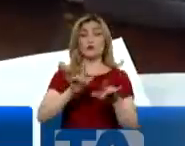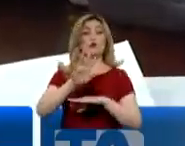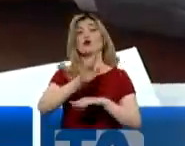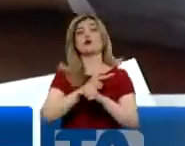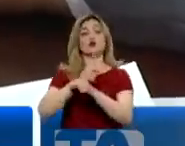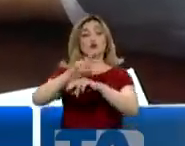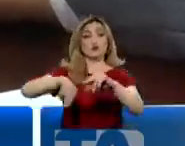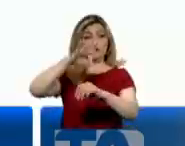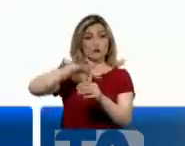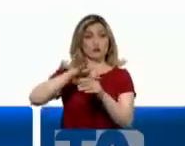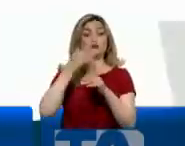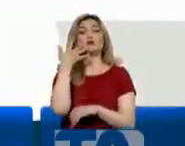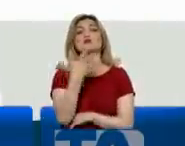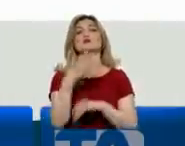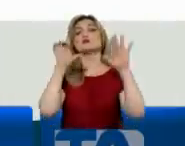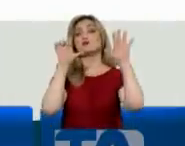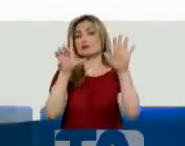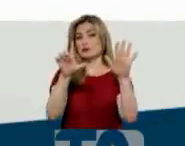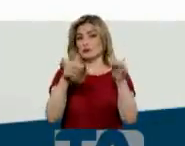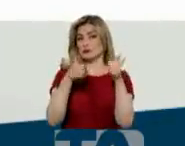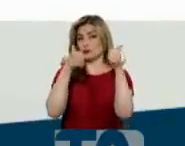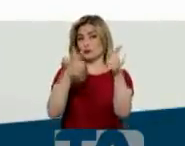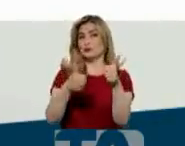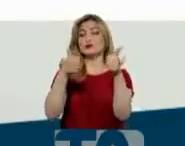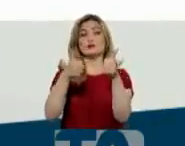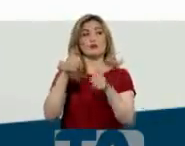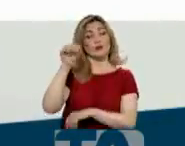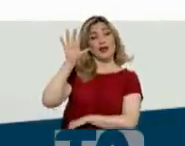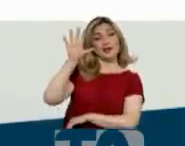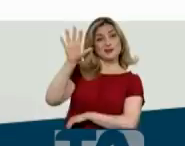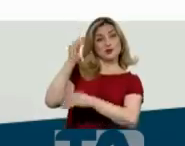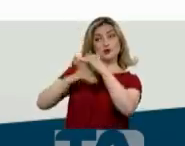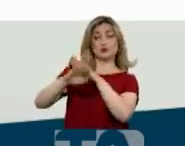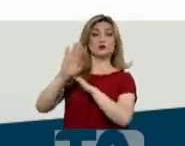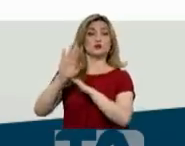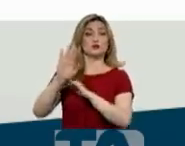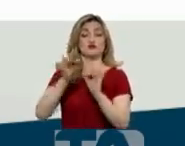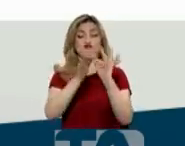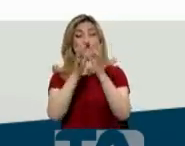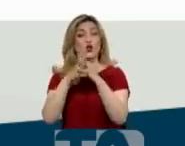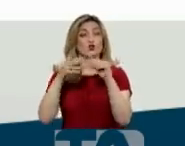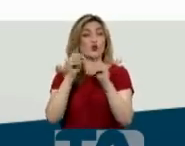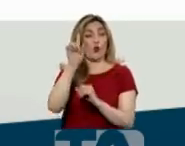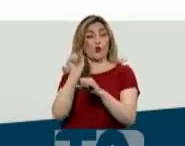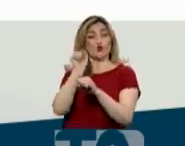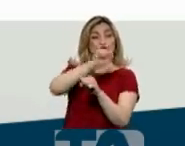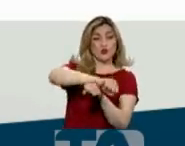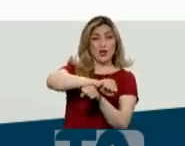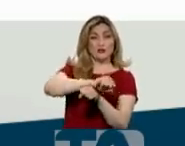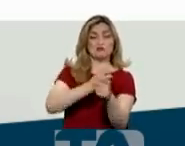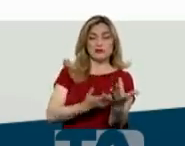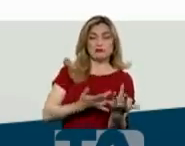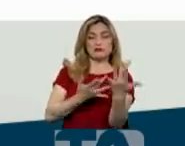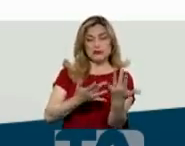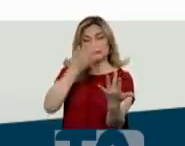electoral a la fecha son siete los binomios calificados 5 los enviados a subsanar uno rechazado esta nueva orden del tribunal